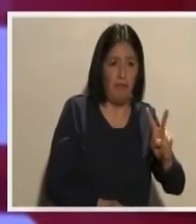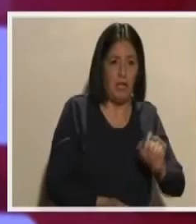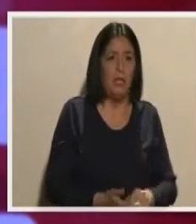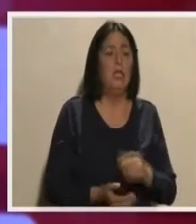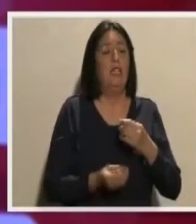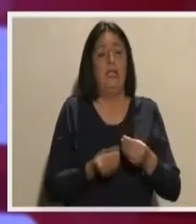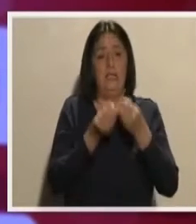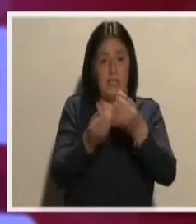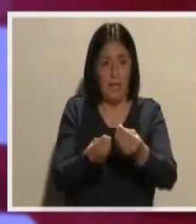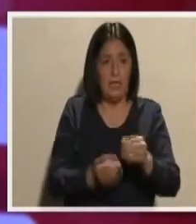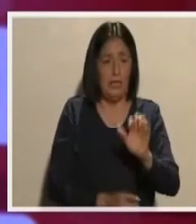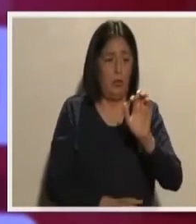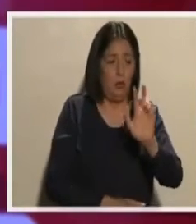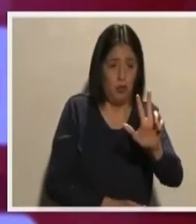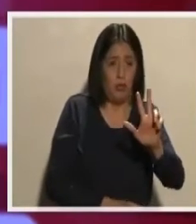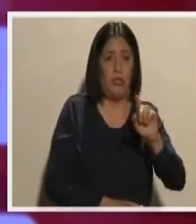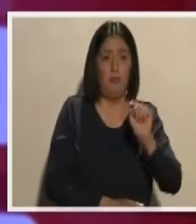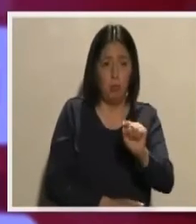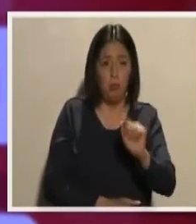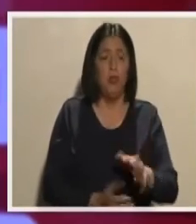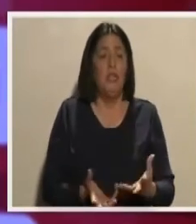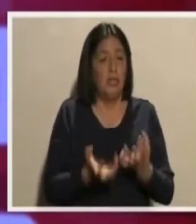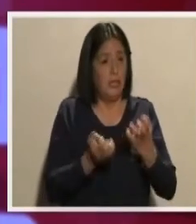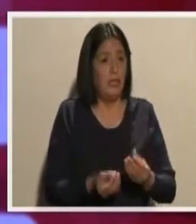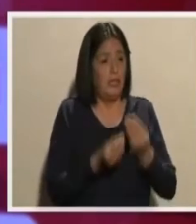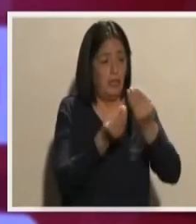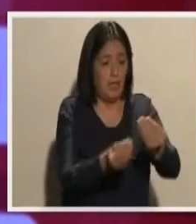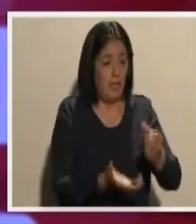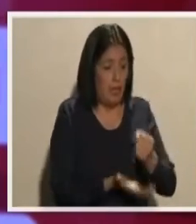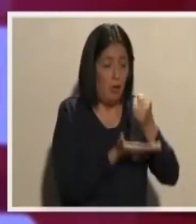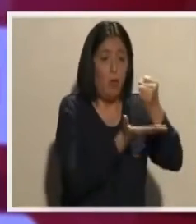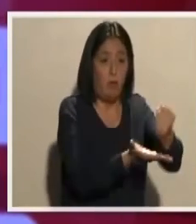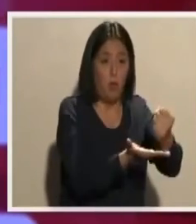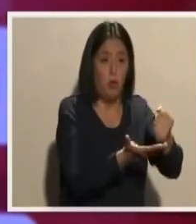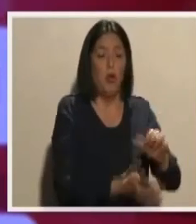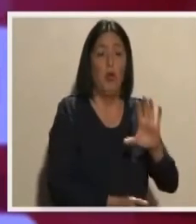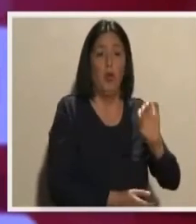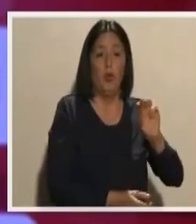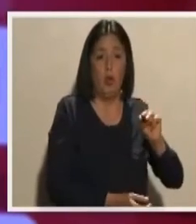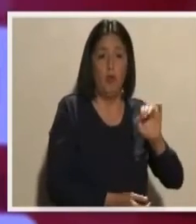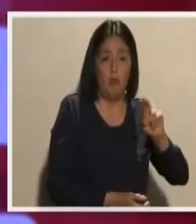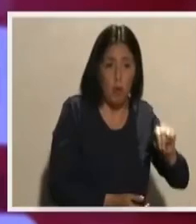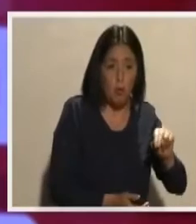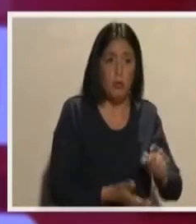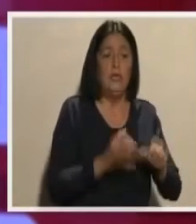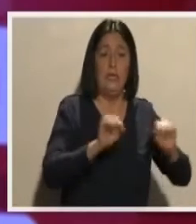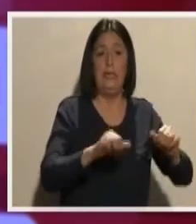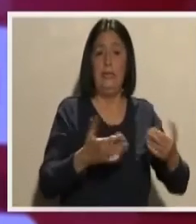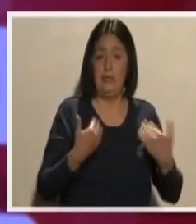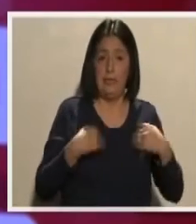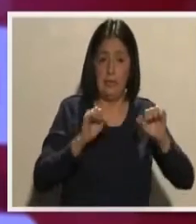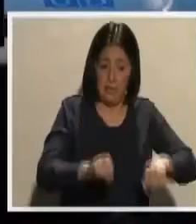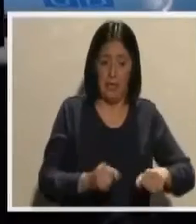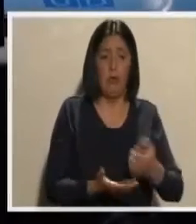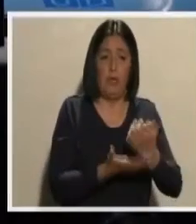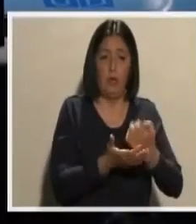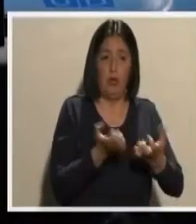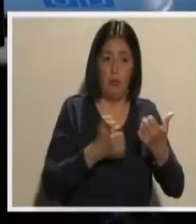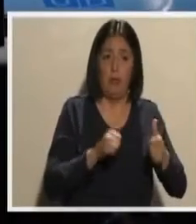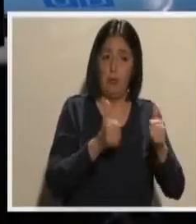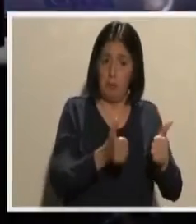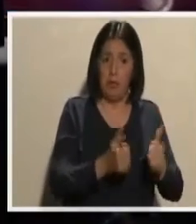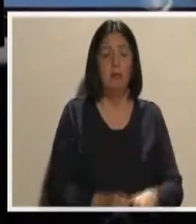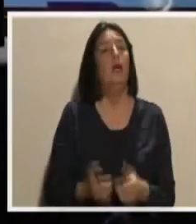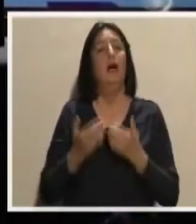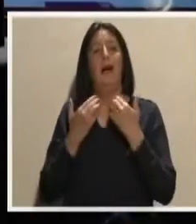le quiere dar al Foncomún y al mismo tiempo tener una economía más saludable. Muchísimas gracias.